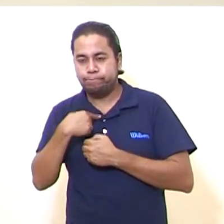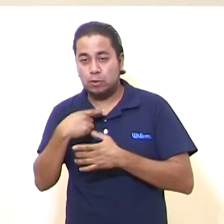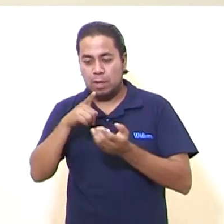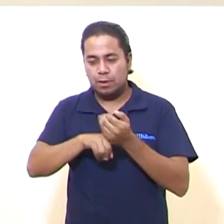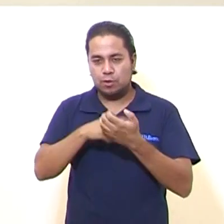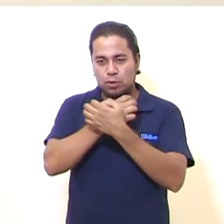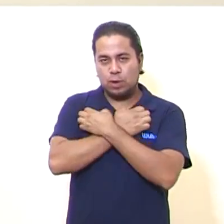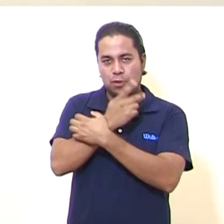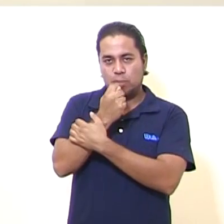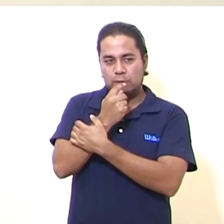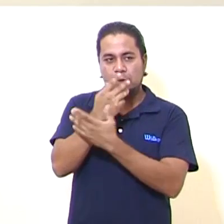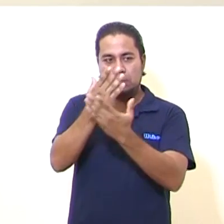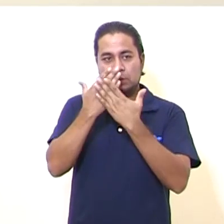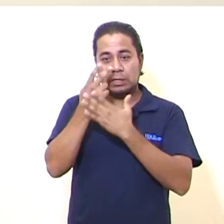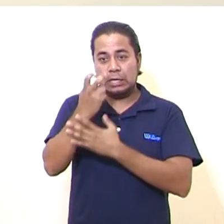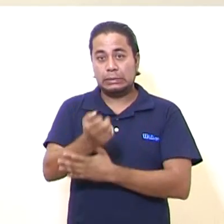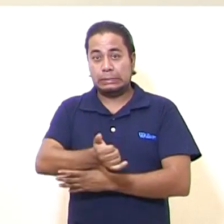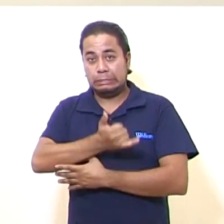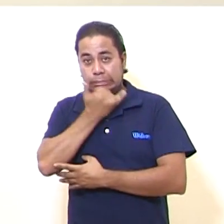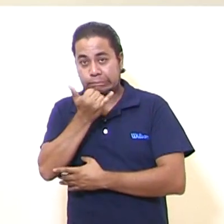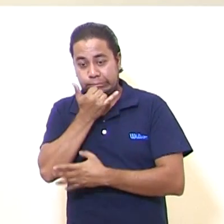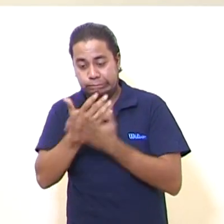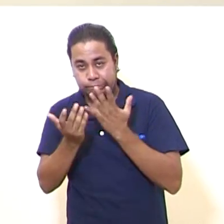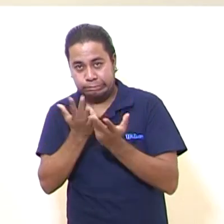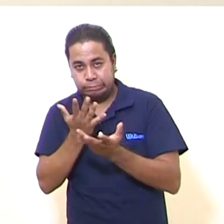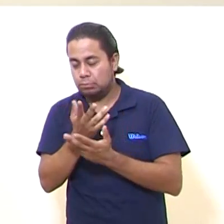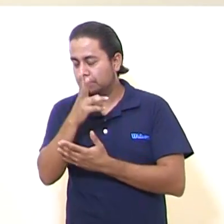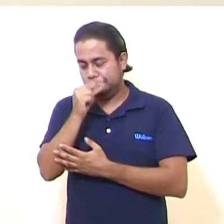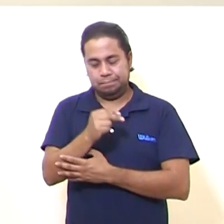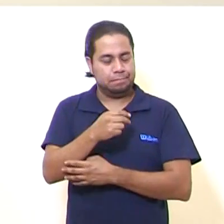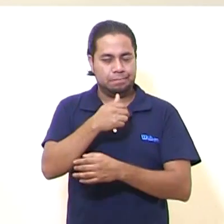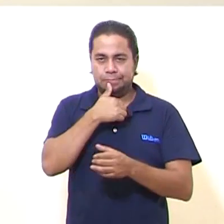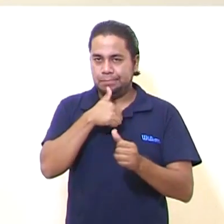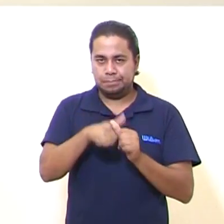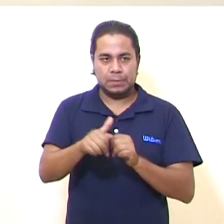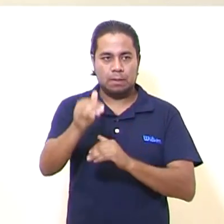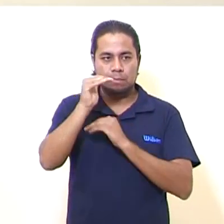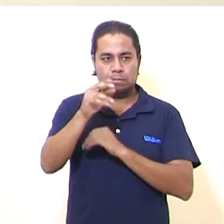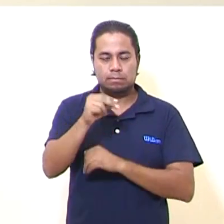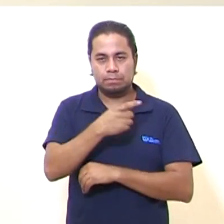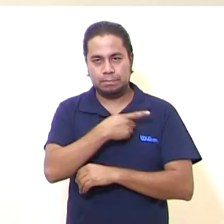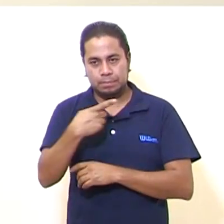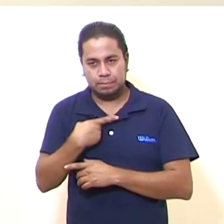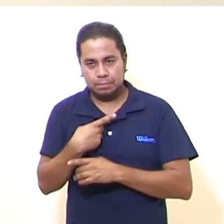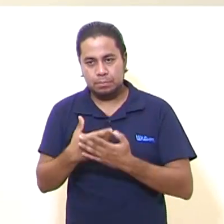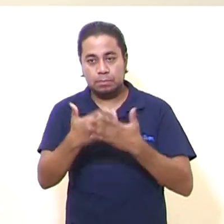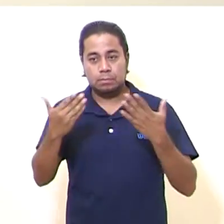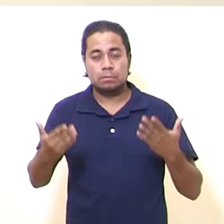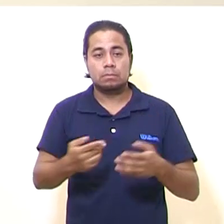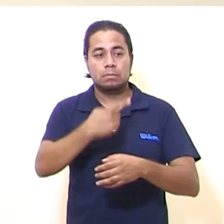TV que esto no se debe hacer con las mayúsculas. Ahora, el primero.